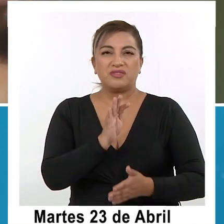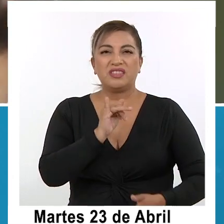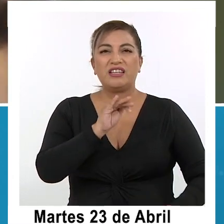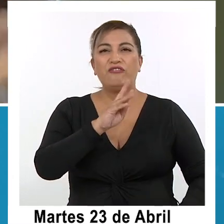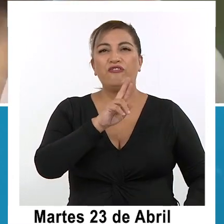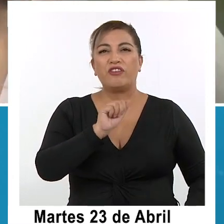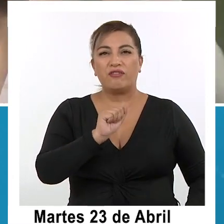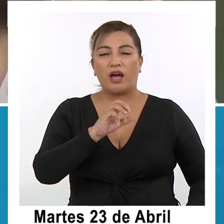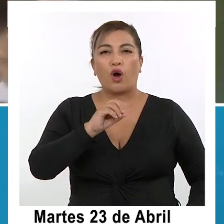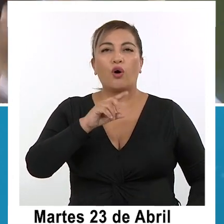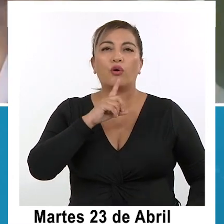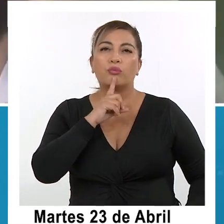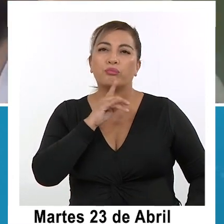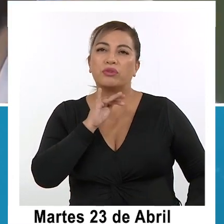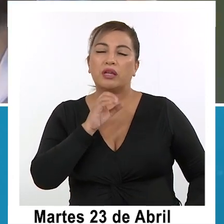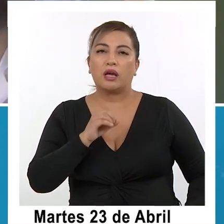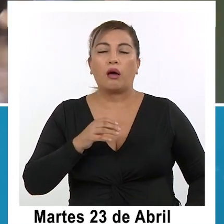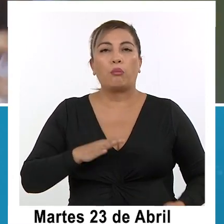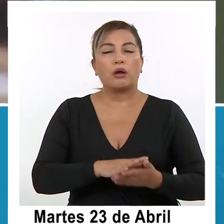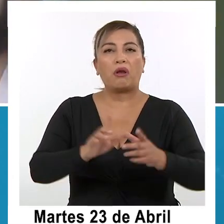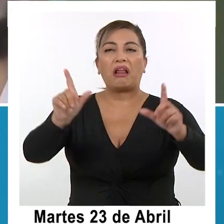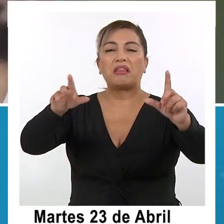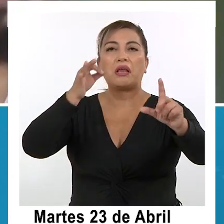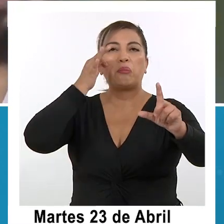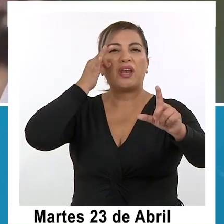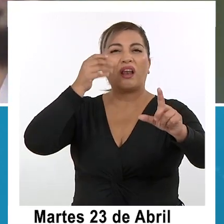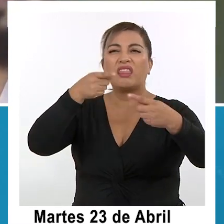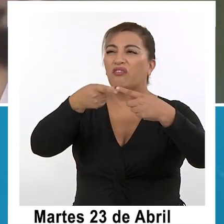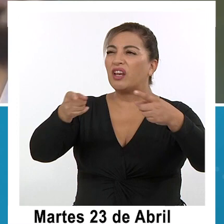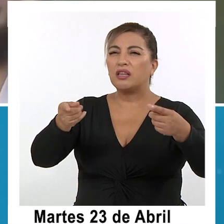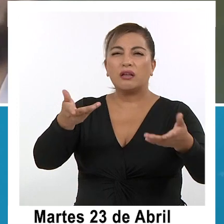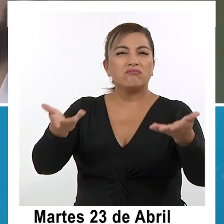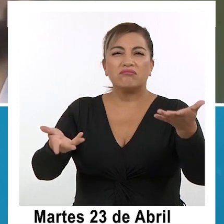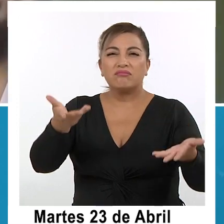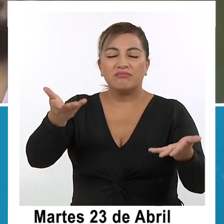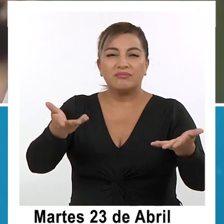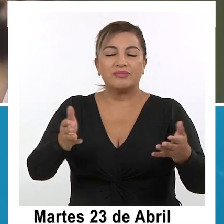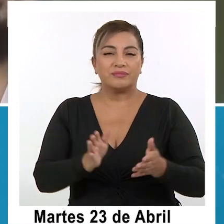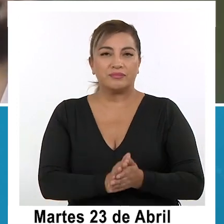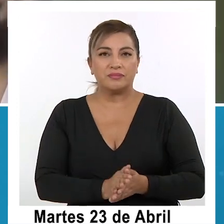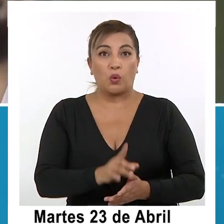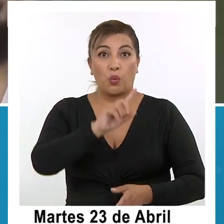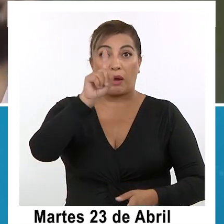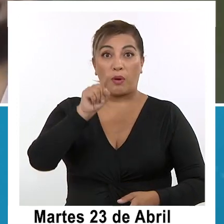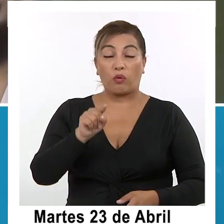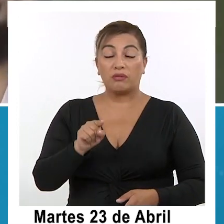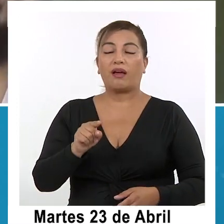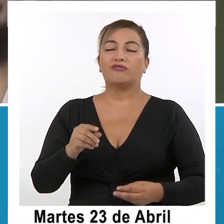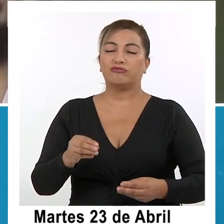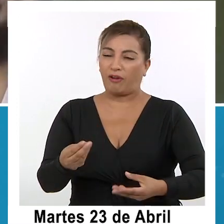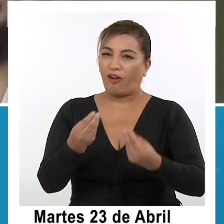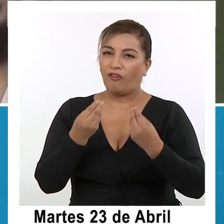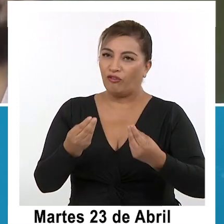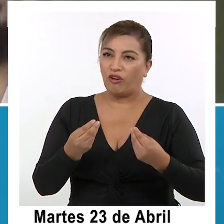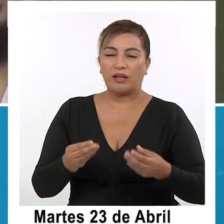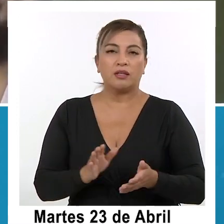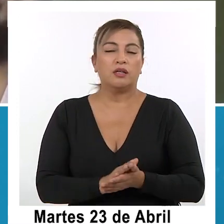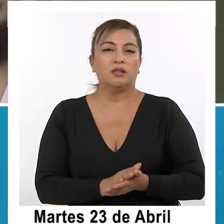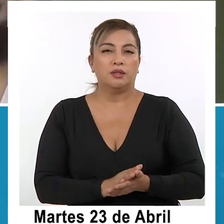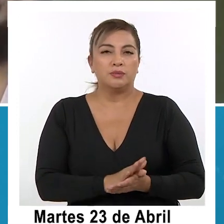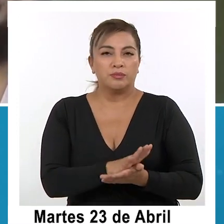óptica Cómo cómo Lo noto como usuario bien eso es una gran pregunta y es algo que con el